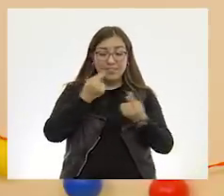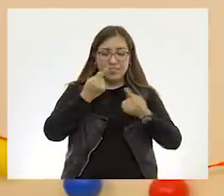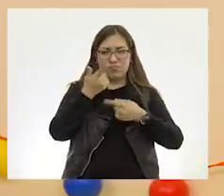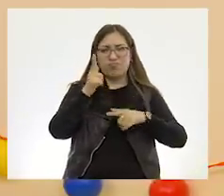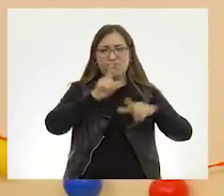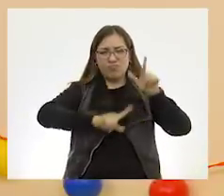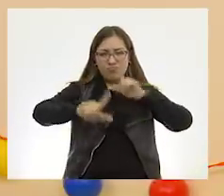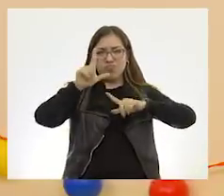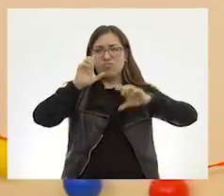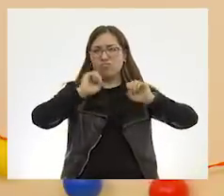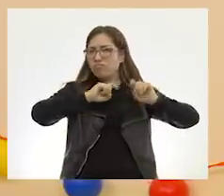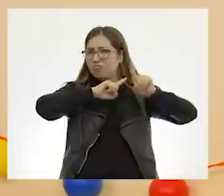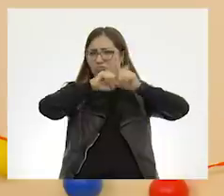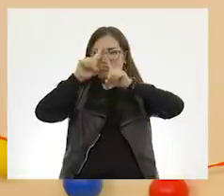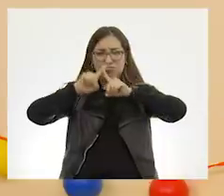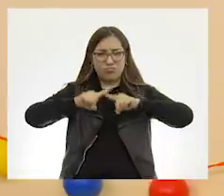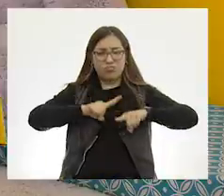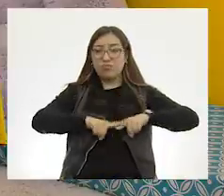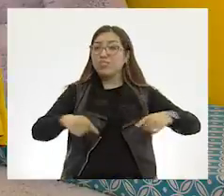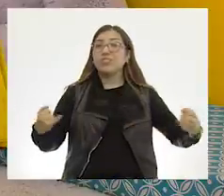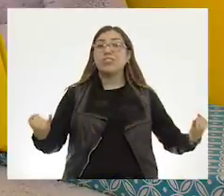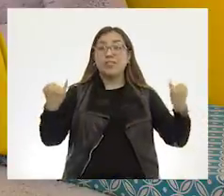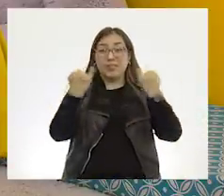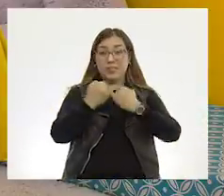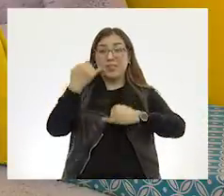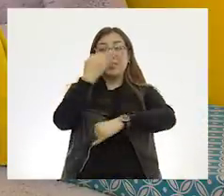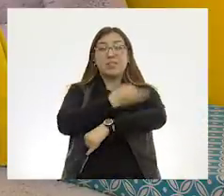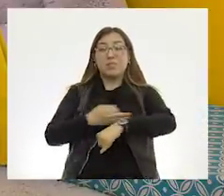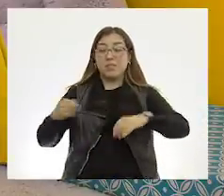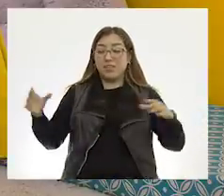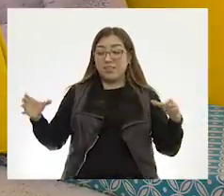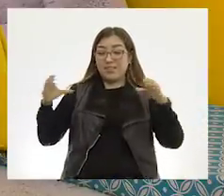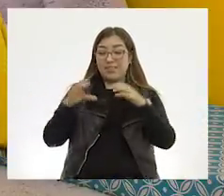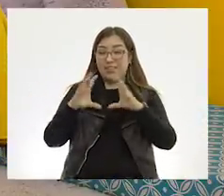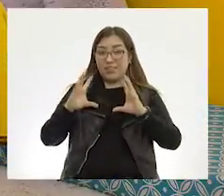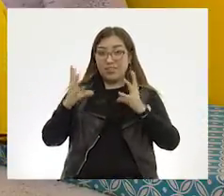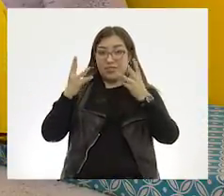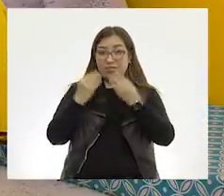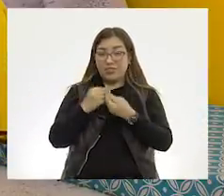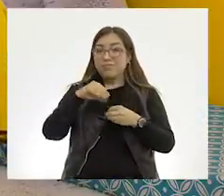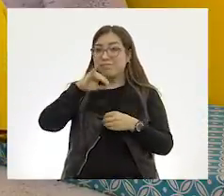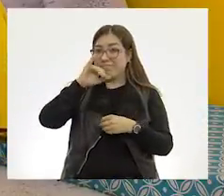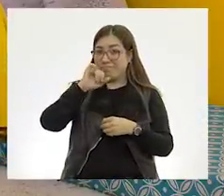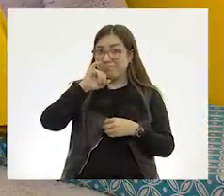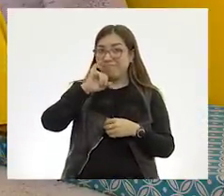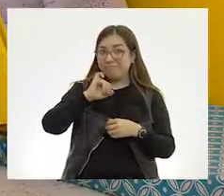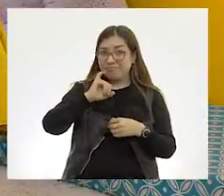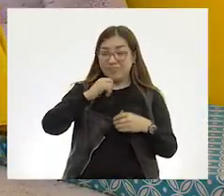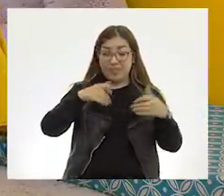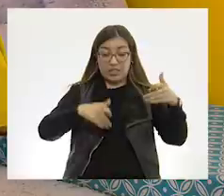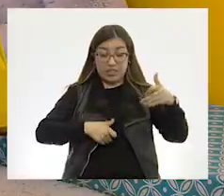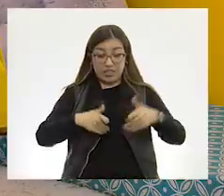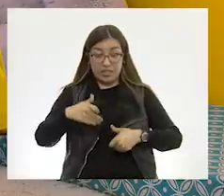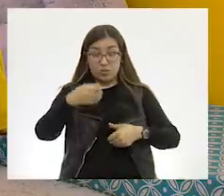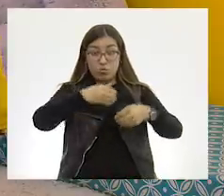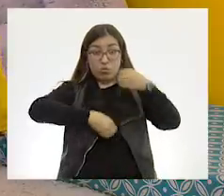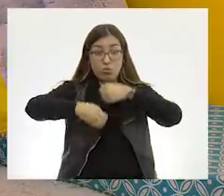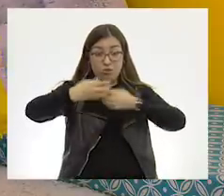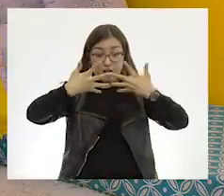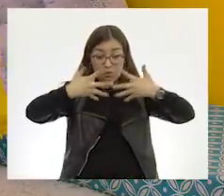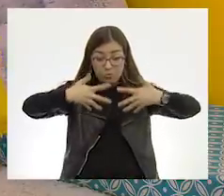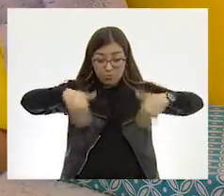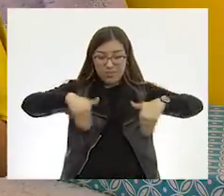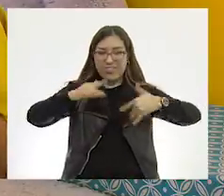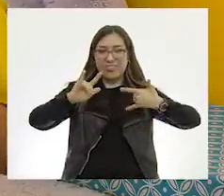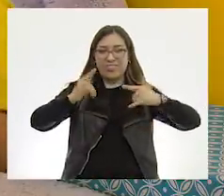momento afectivo y divertido con su familia. Así es, Adriana. En cada representación de alguna obra de teatro de títeres o de